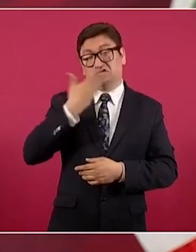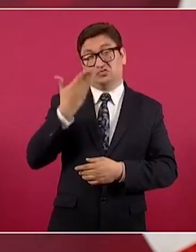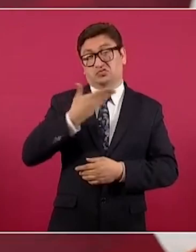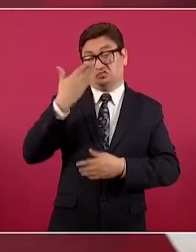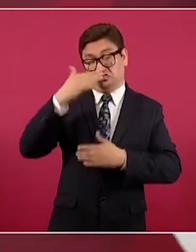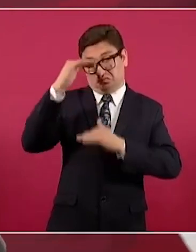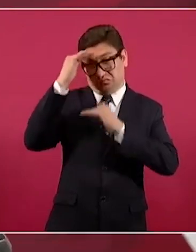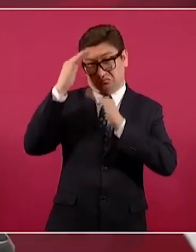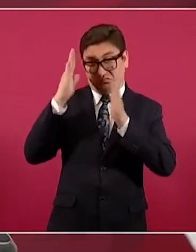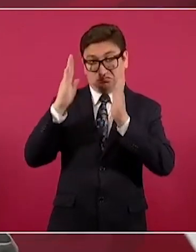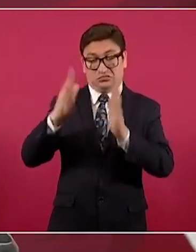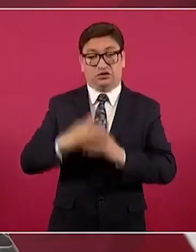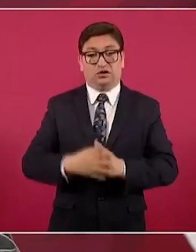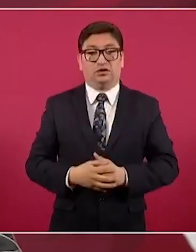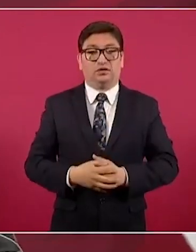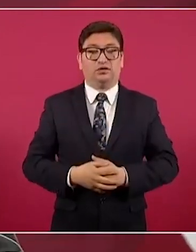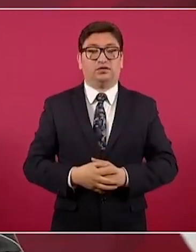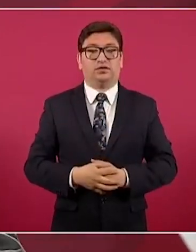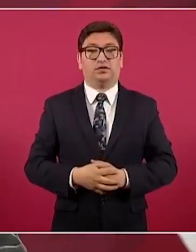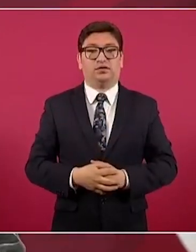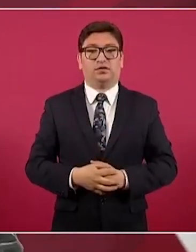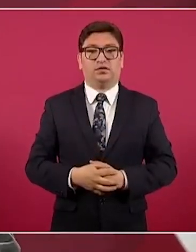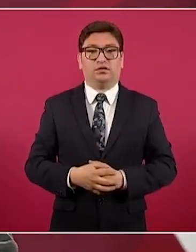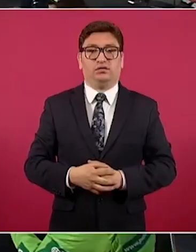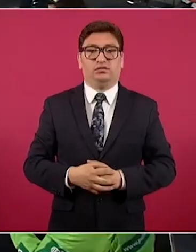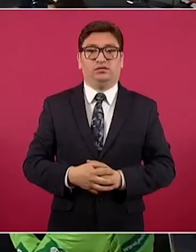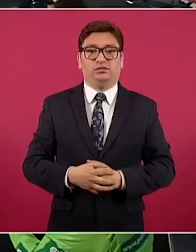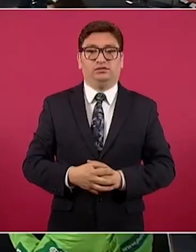viendo un